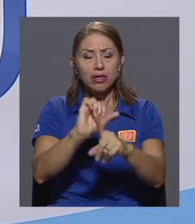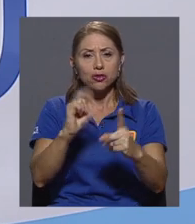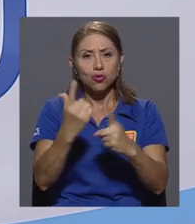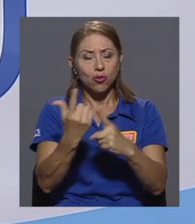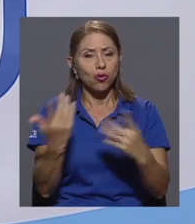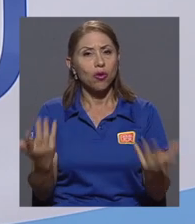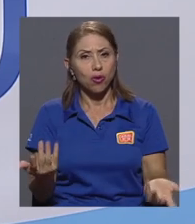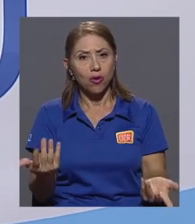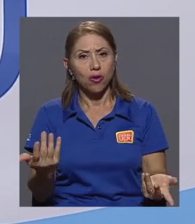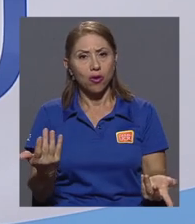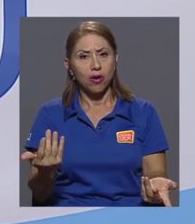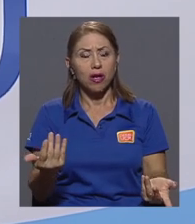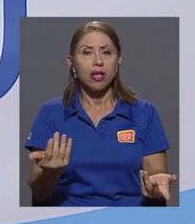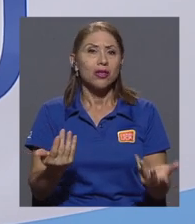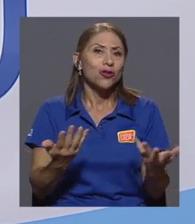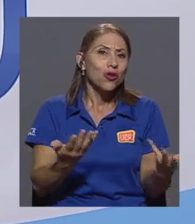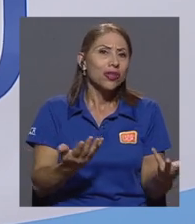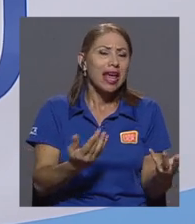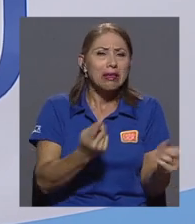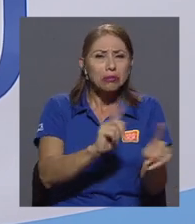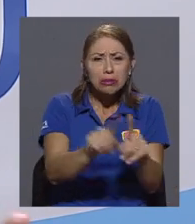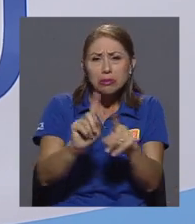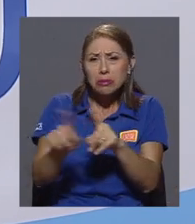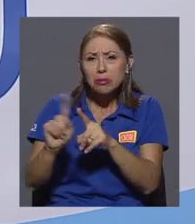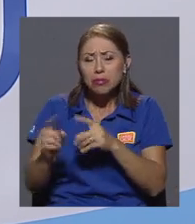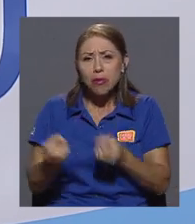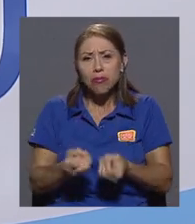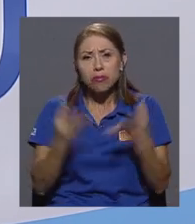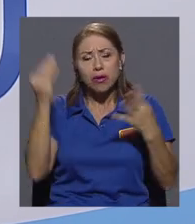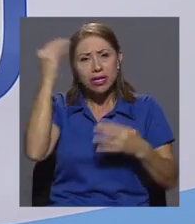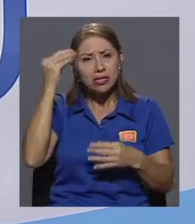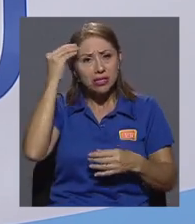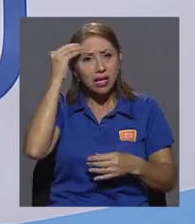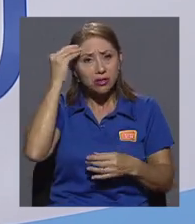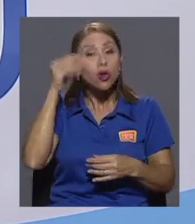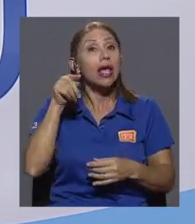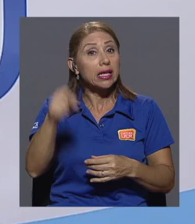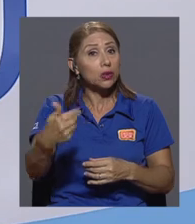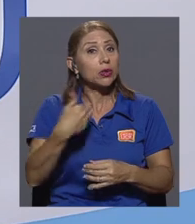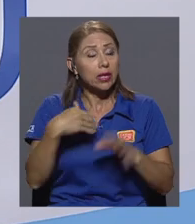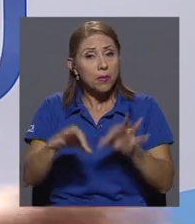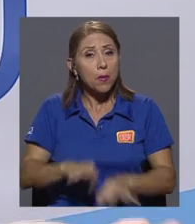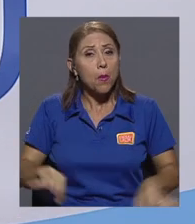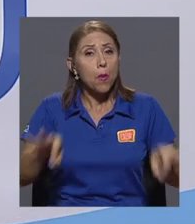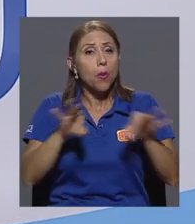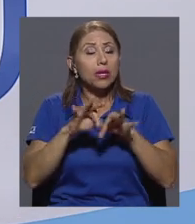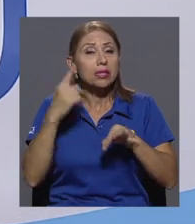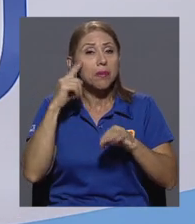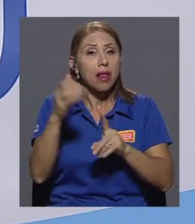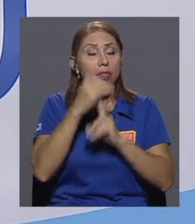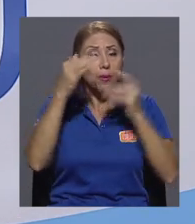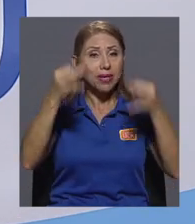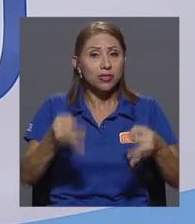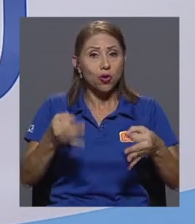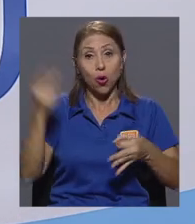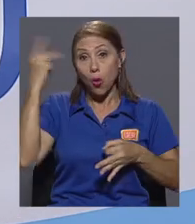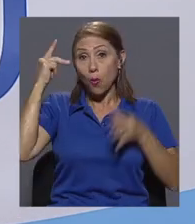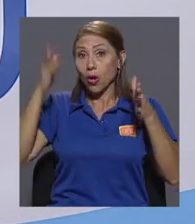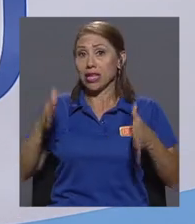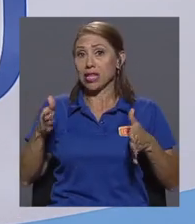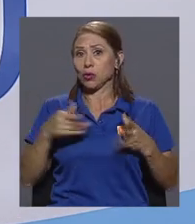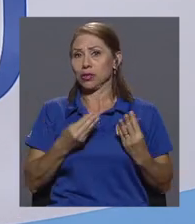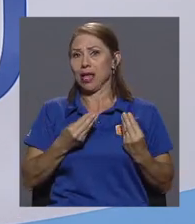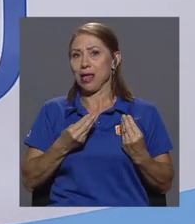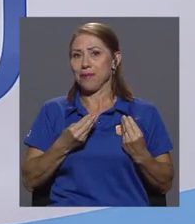hay una multiplicidad de criterios y tiene un peso específico en la toma de decisiones verdad a los políticos les da miedo las redes